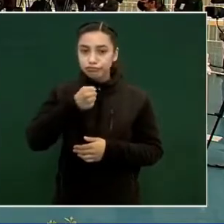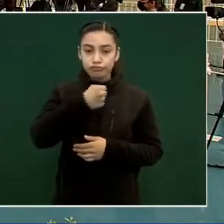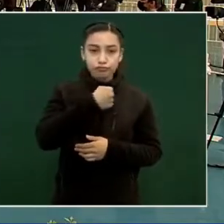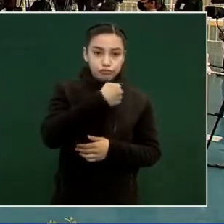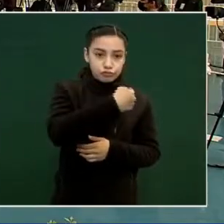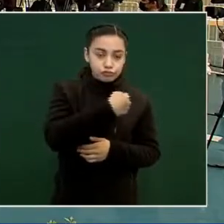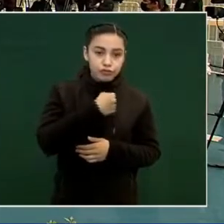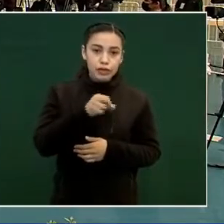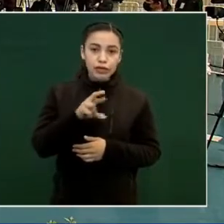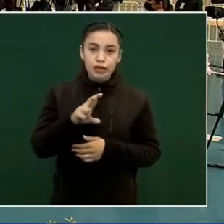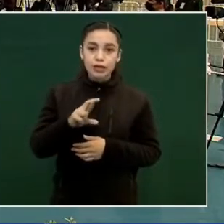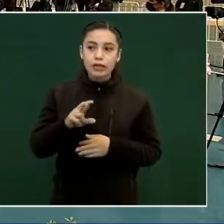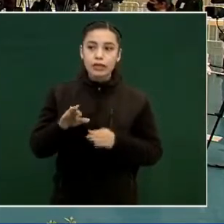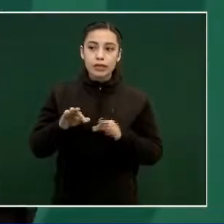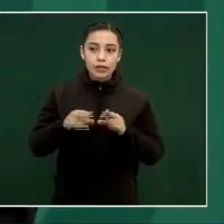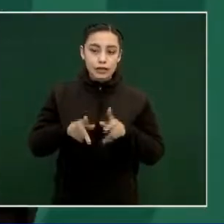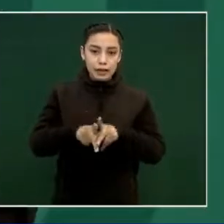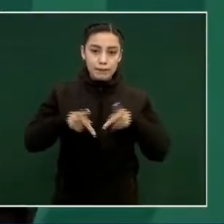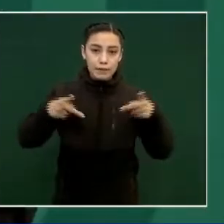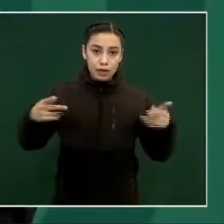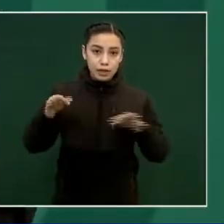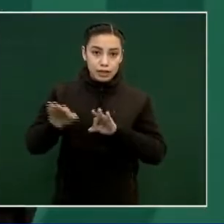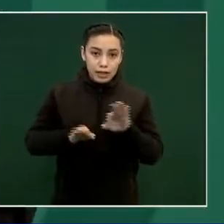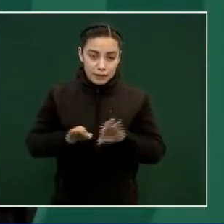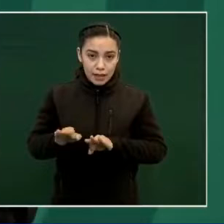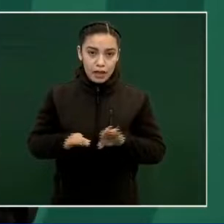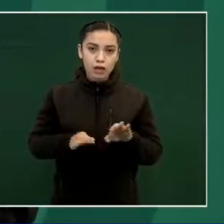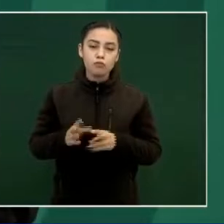cubría el Congreso